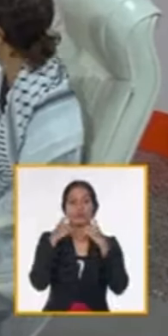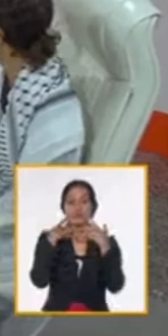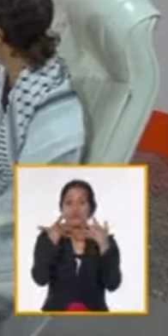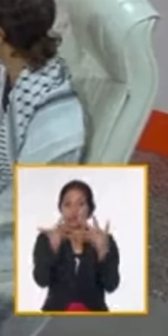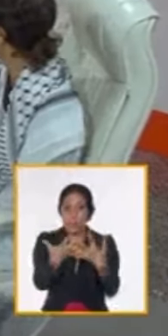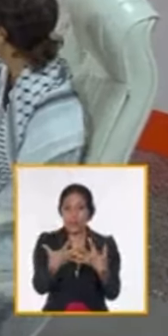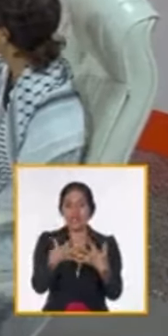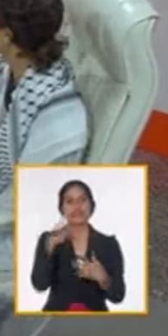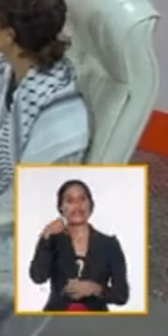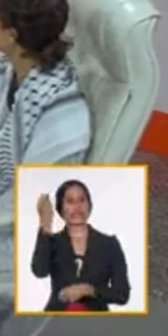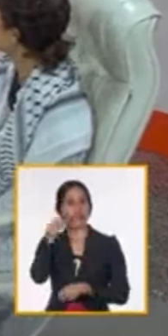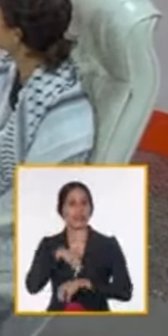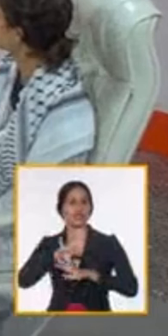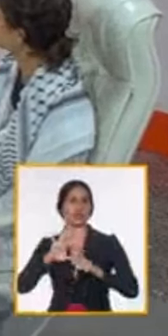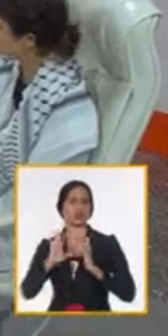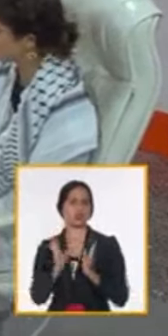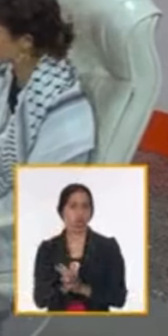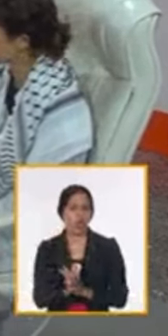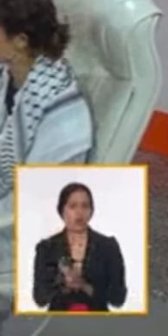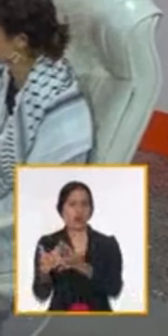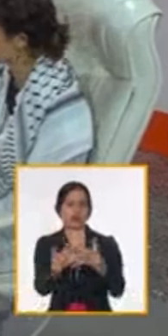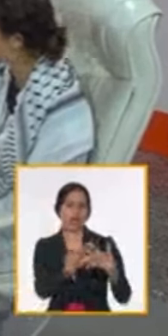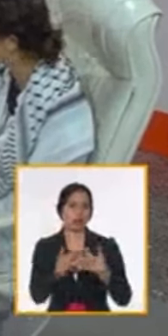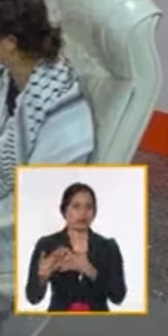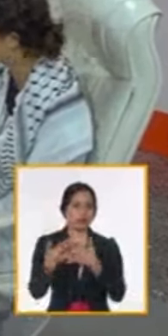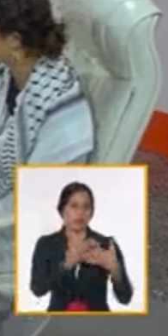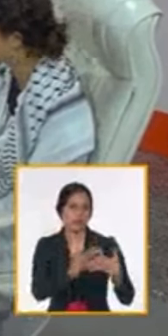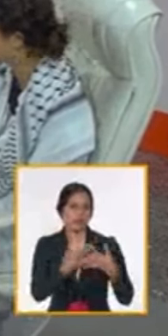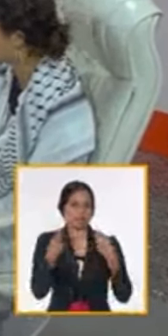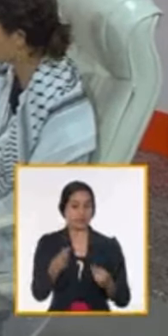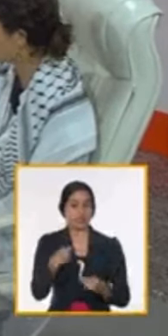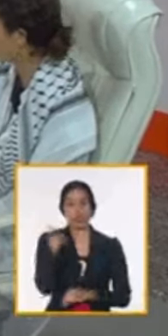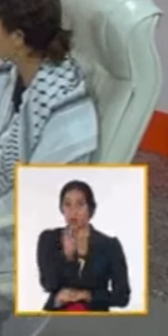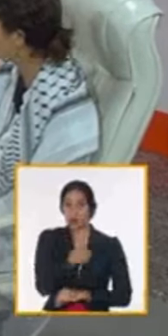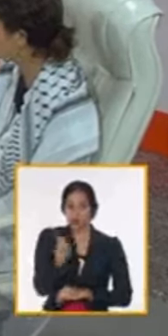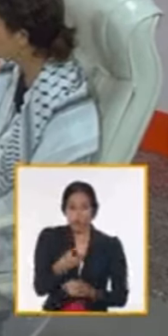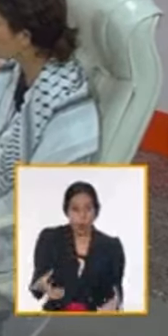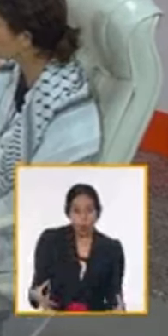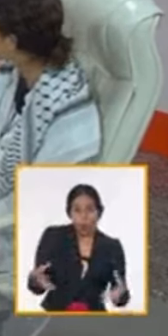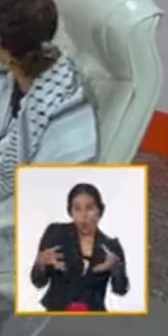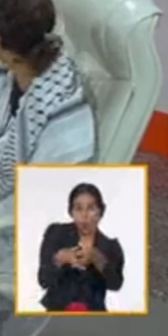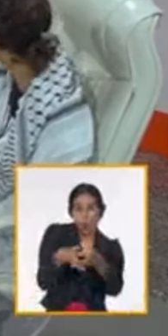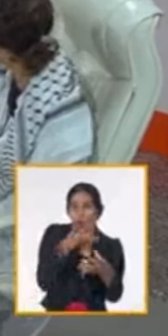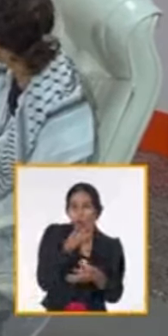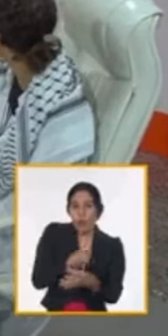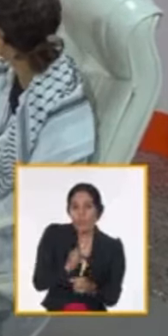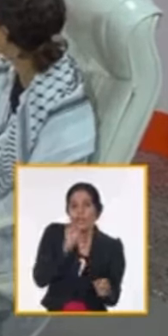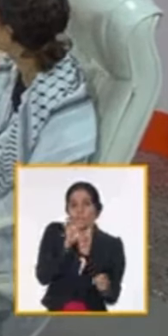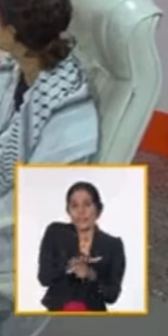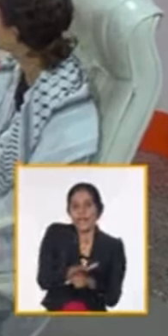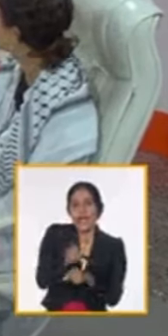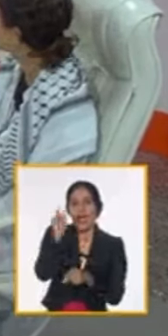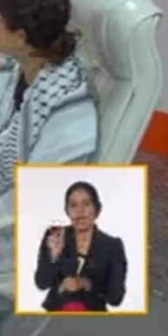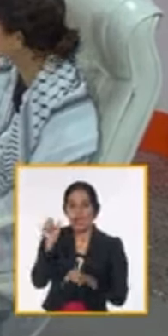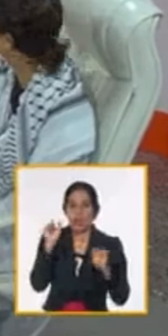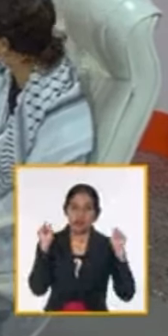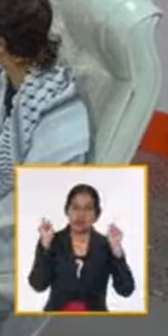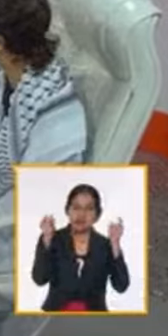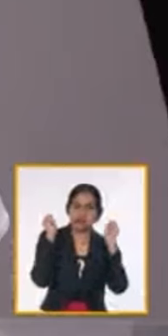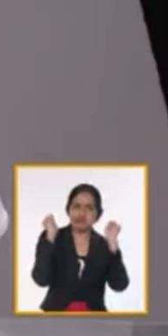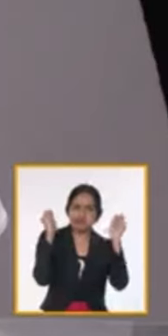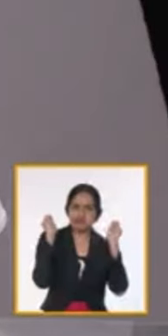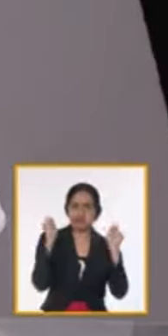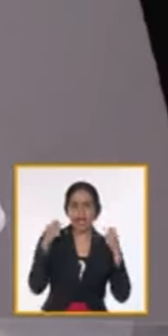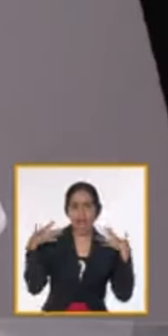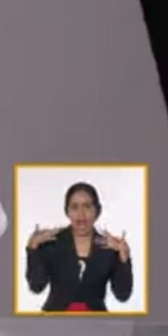las contradicciones que tienen los Estados Unidos. Y es por eso que estamos movilizando a los estudiantes y vemos este momento como una oportunidad para